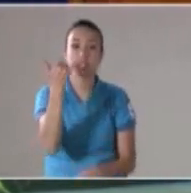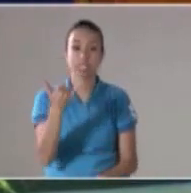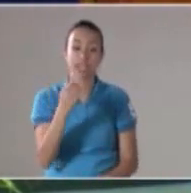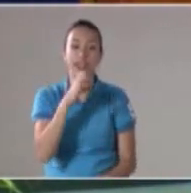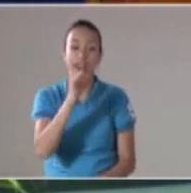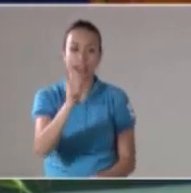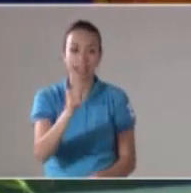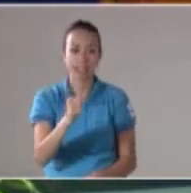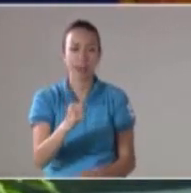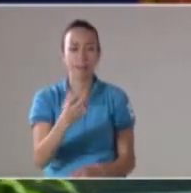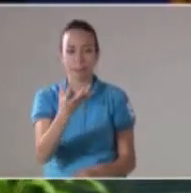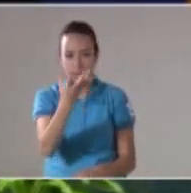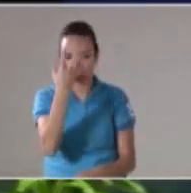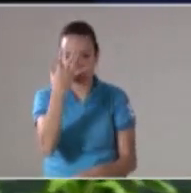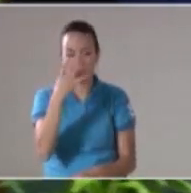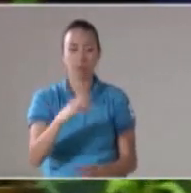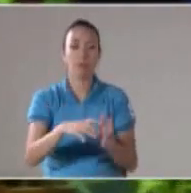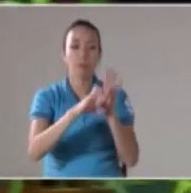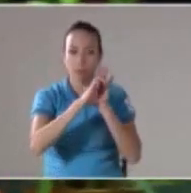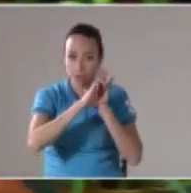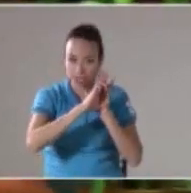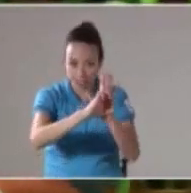Ejemplo: